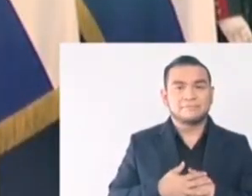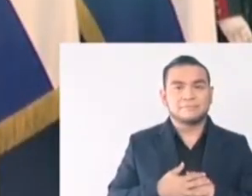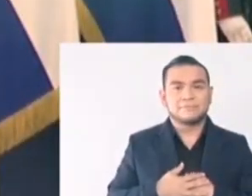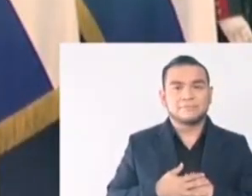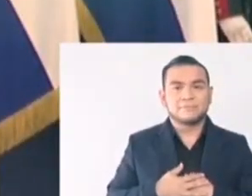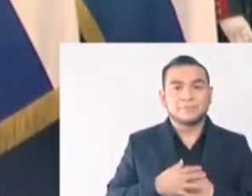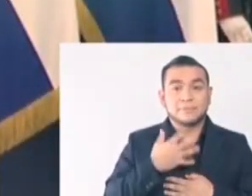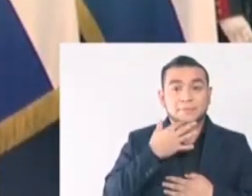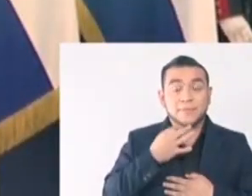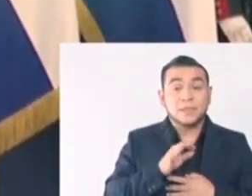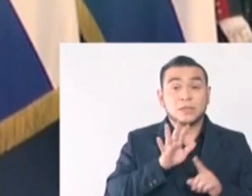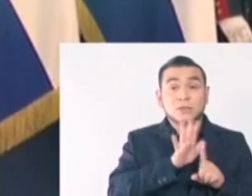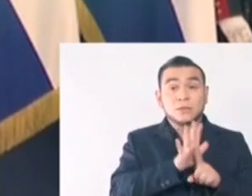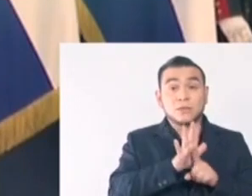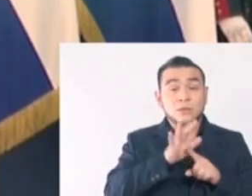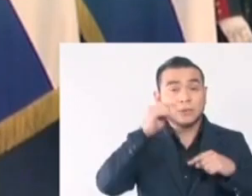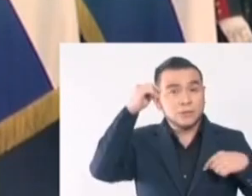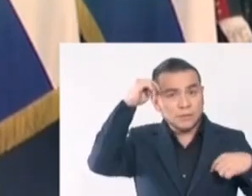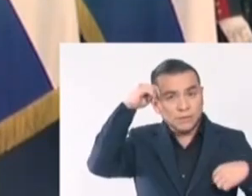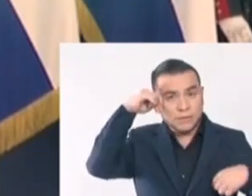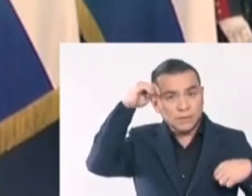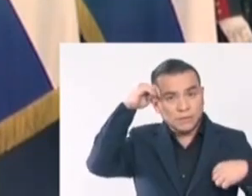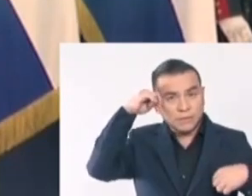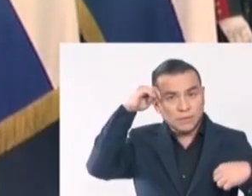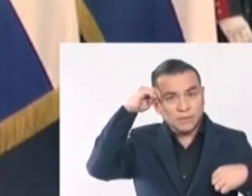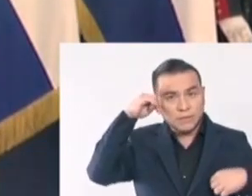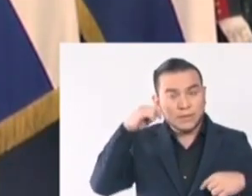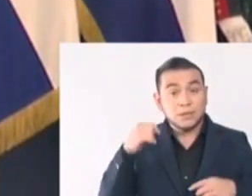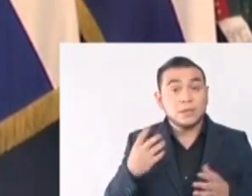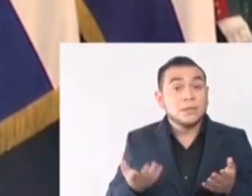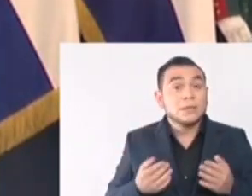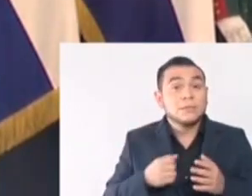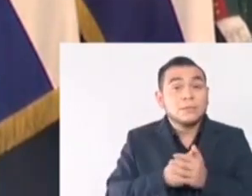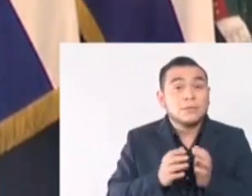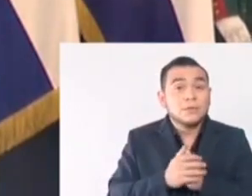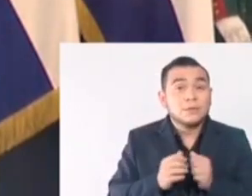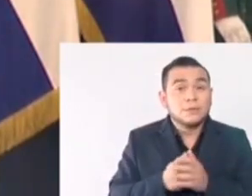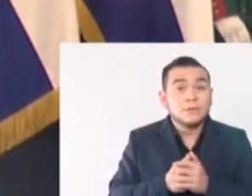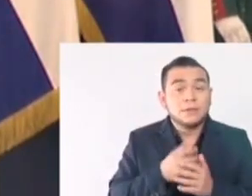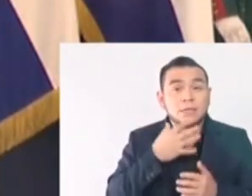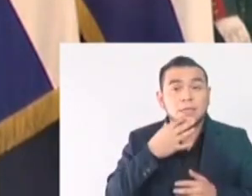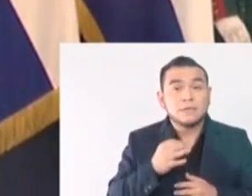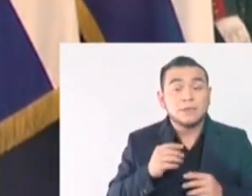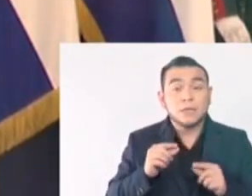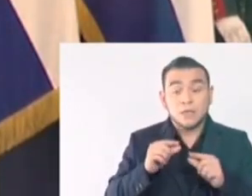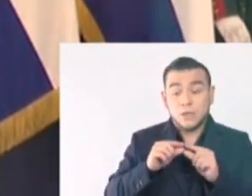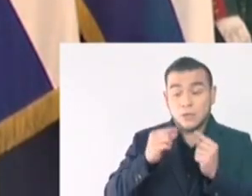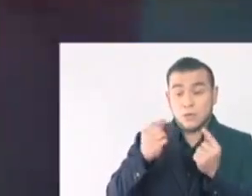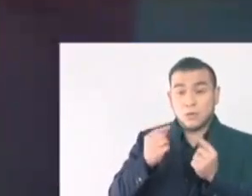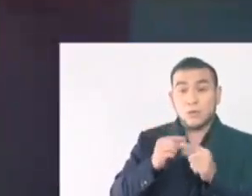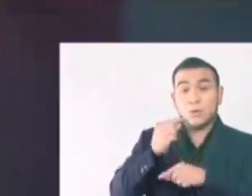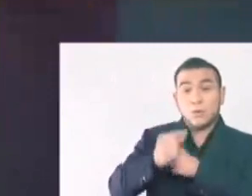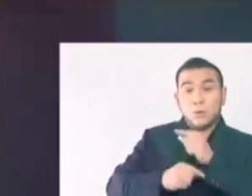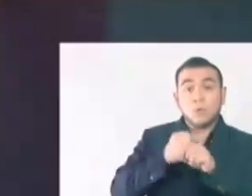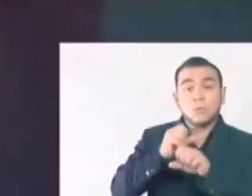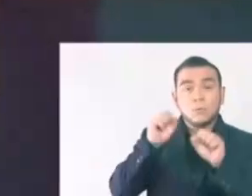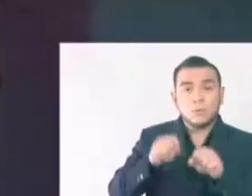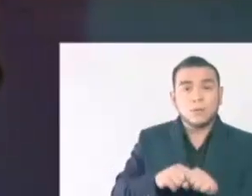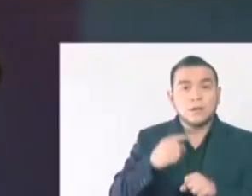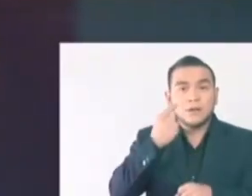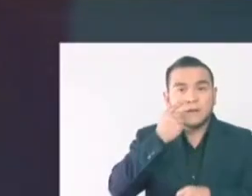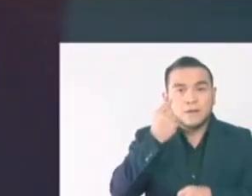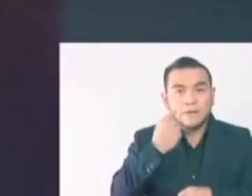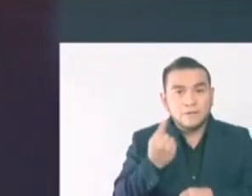ellos y su conciencia. Pero ahí está el registro, así que no hay ningún problema. Cualquiera lo puede ver. En Google pongan diario de hoy,